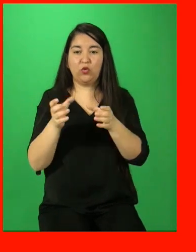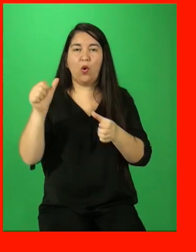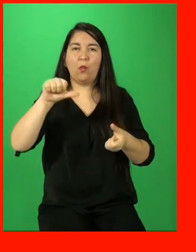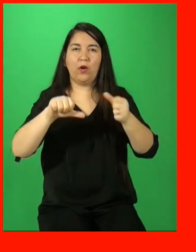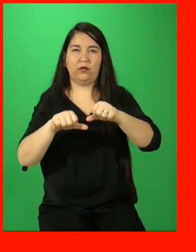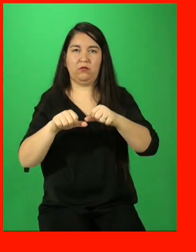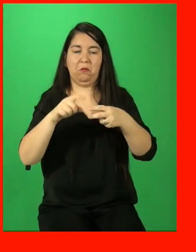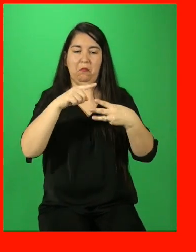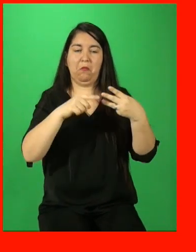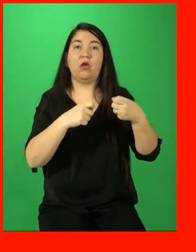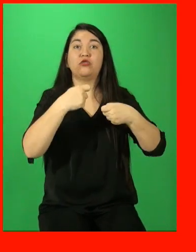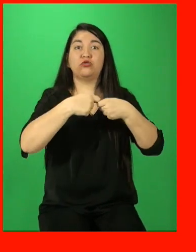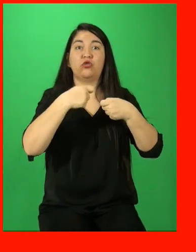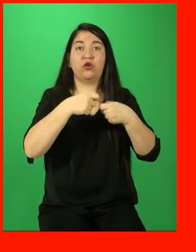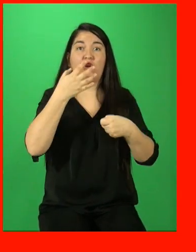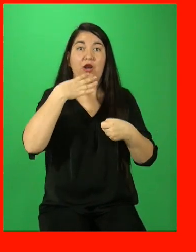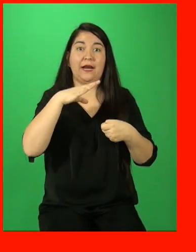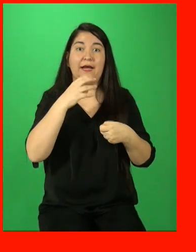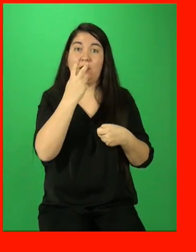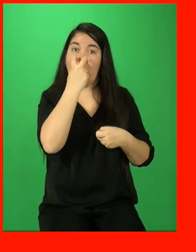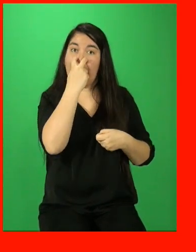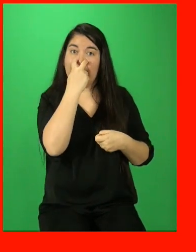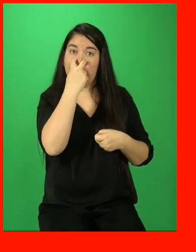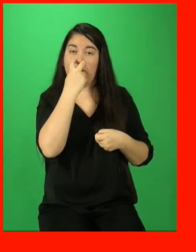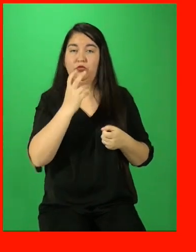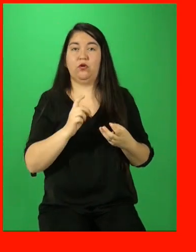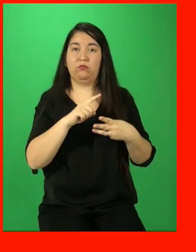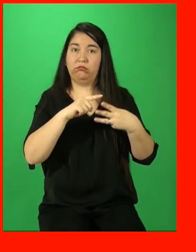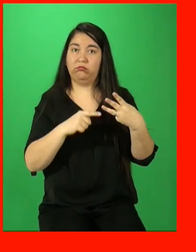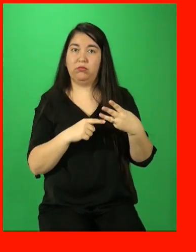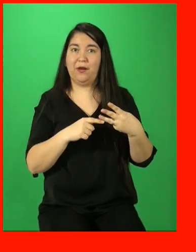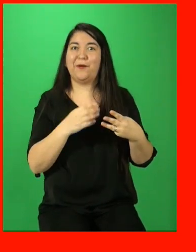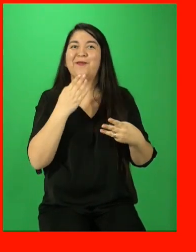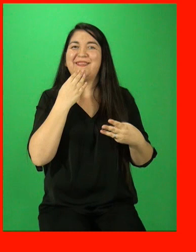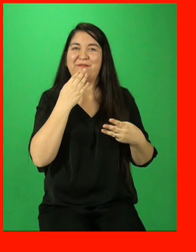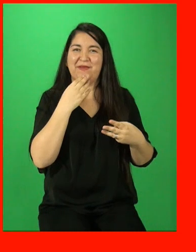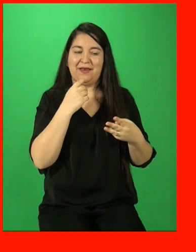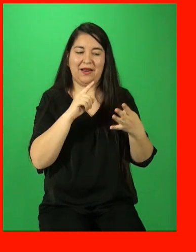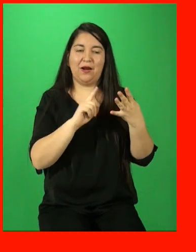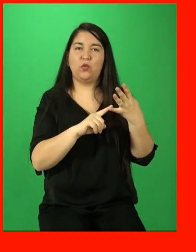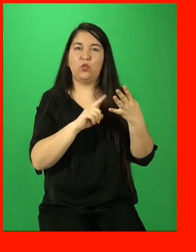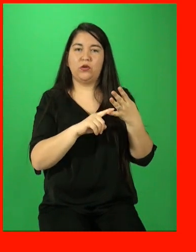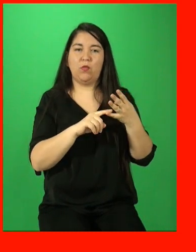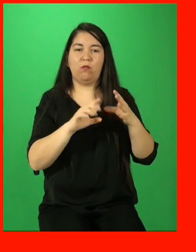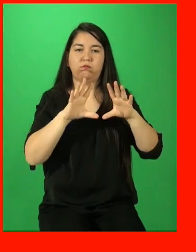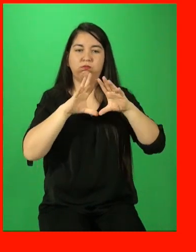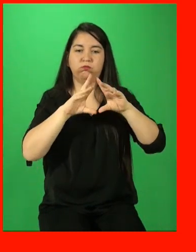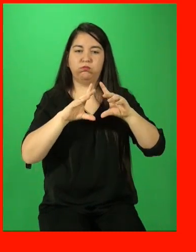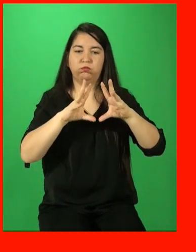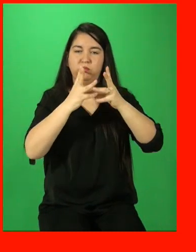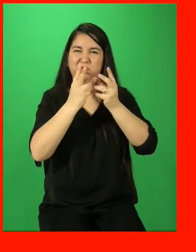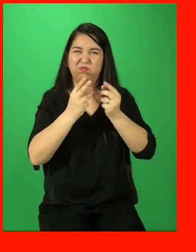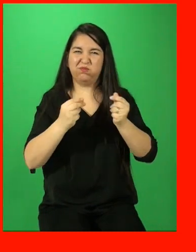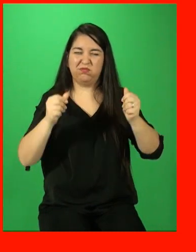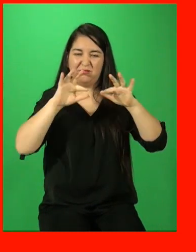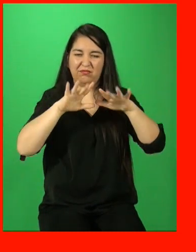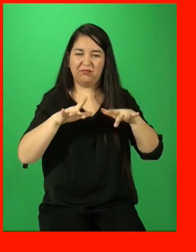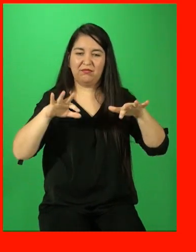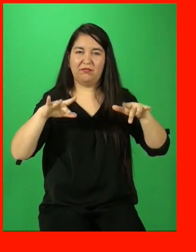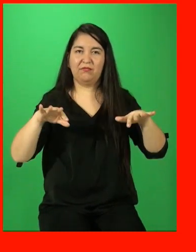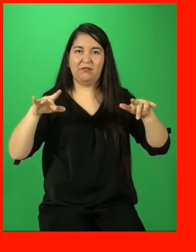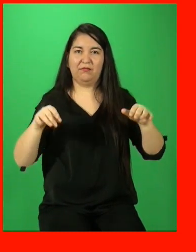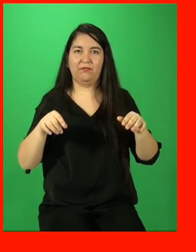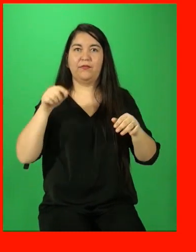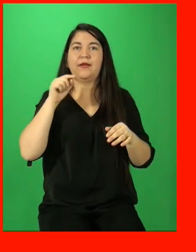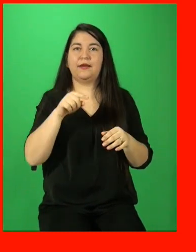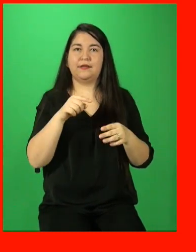3, sólido, líquido y gaseoso, pero esta vez se agrega el acuoso, donde se pone detrás de cada